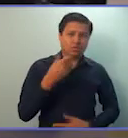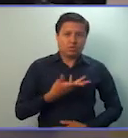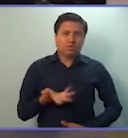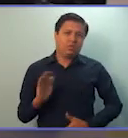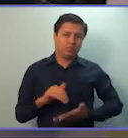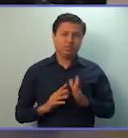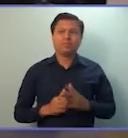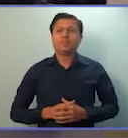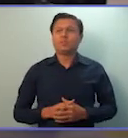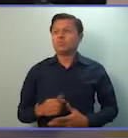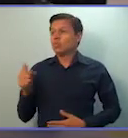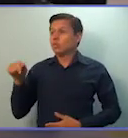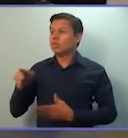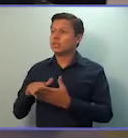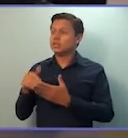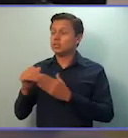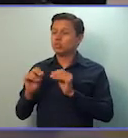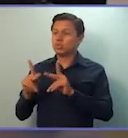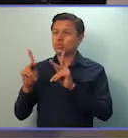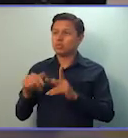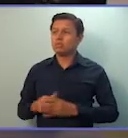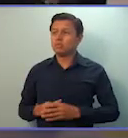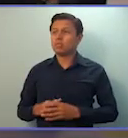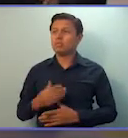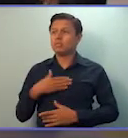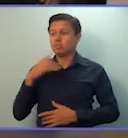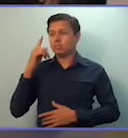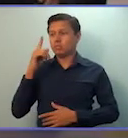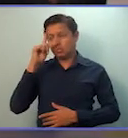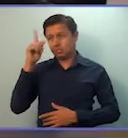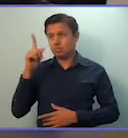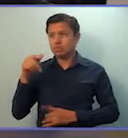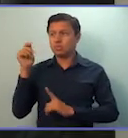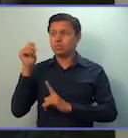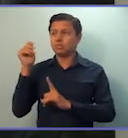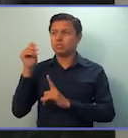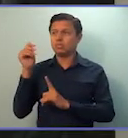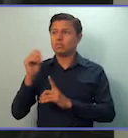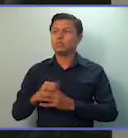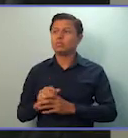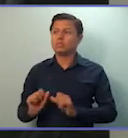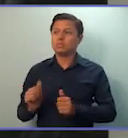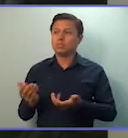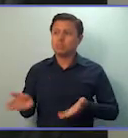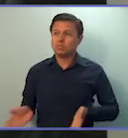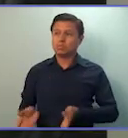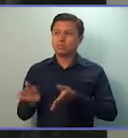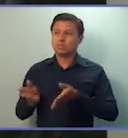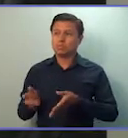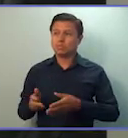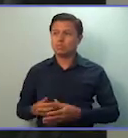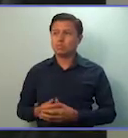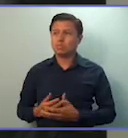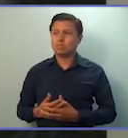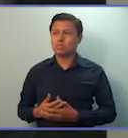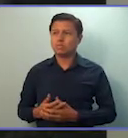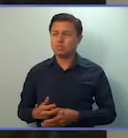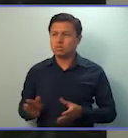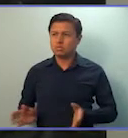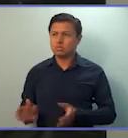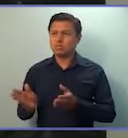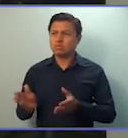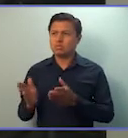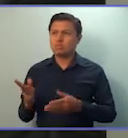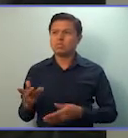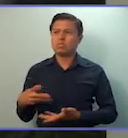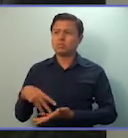bueno este programa tiene esa inquietud de educar y por supuesto llevar adelante la motivación para